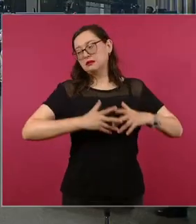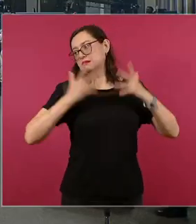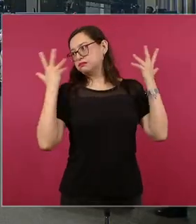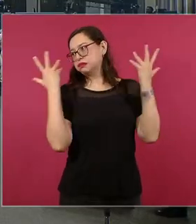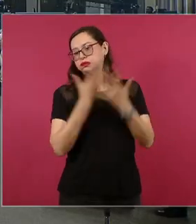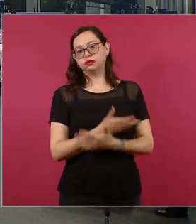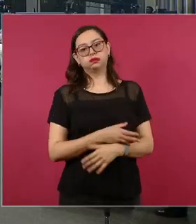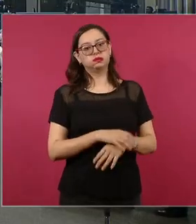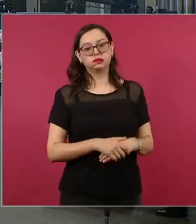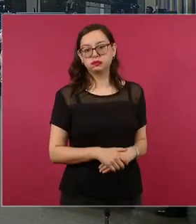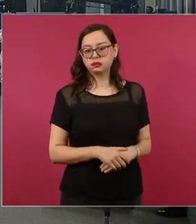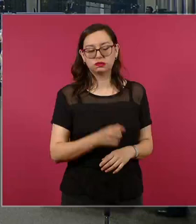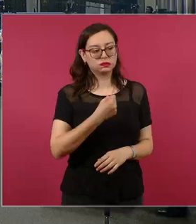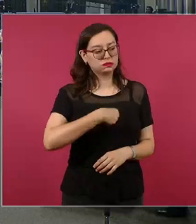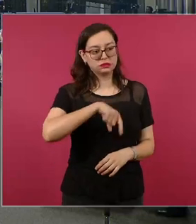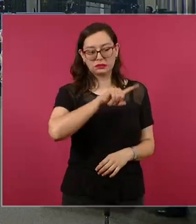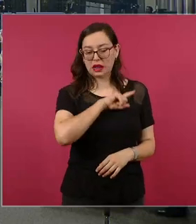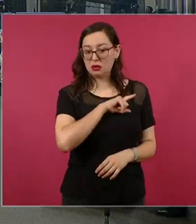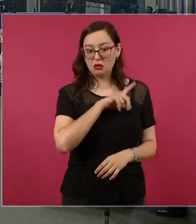Costó muchísimo.